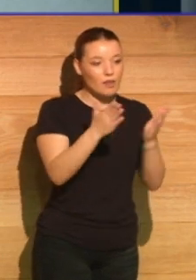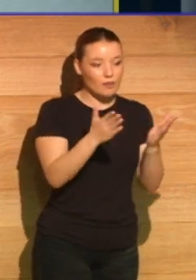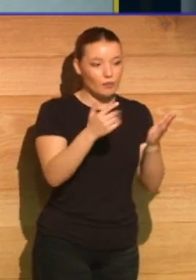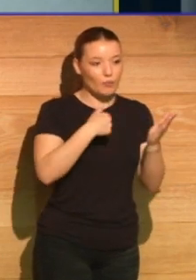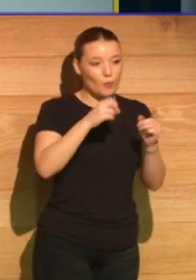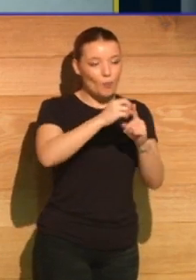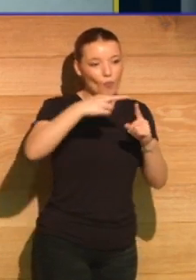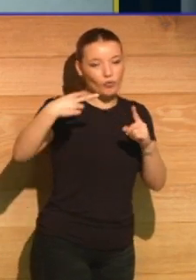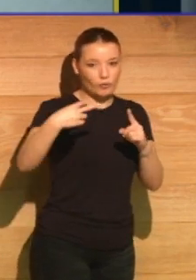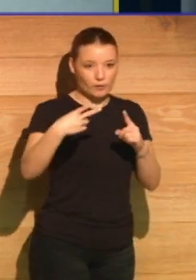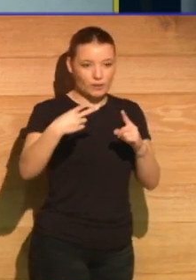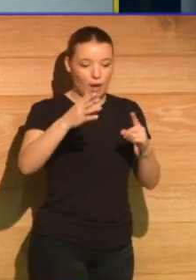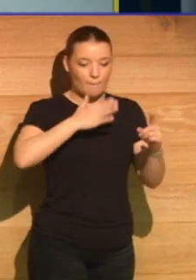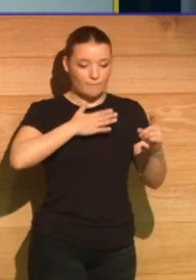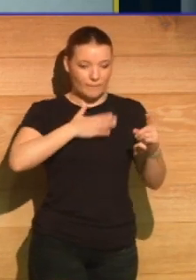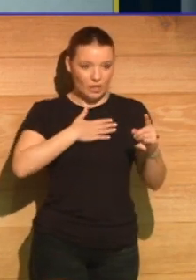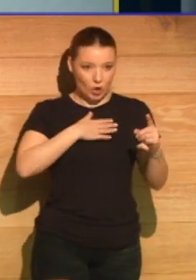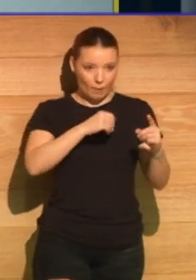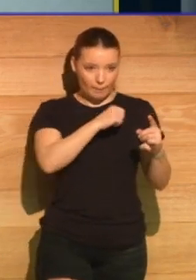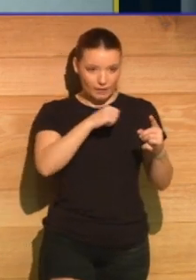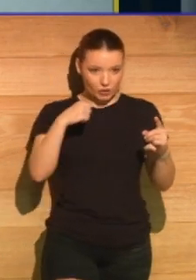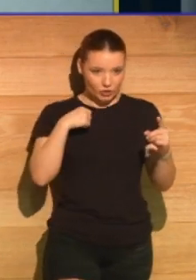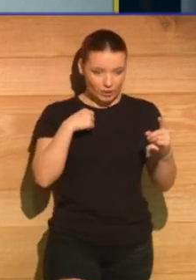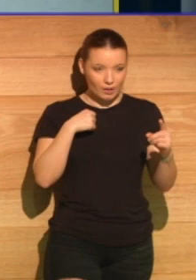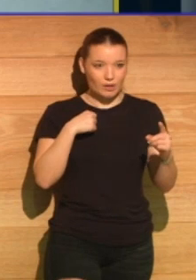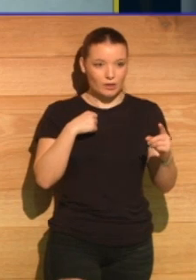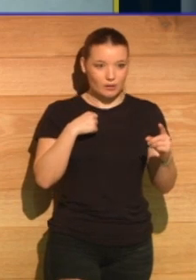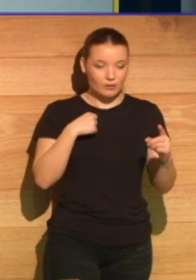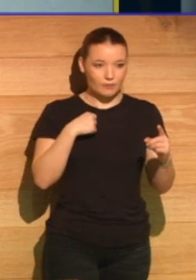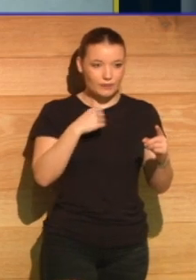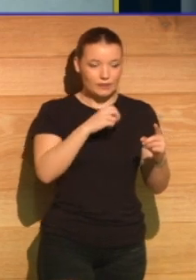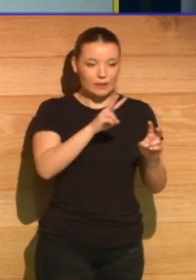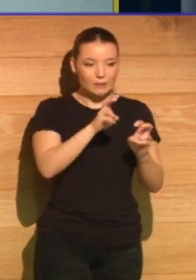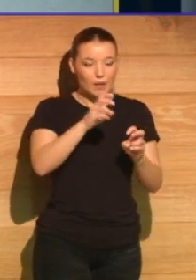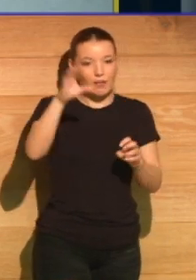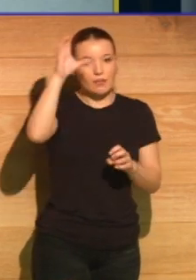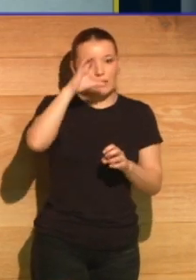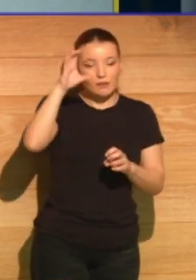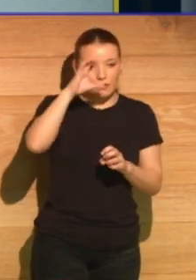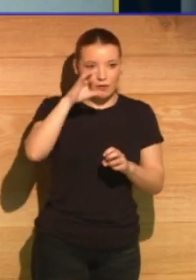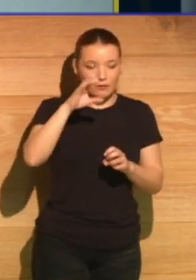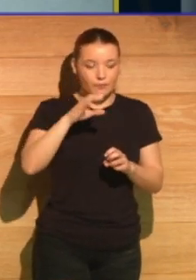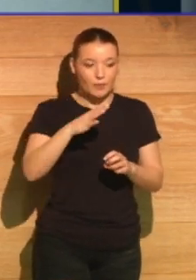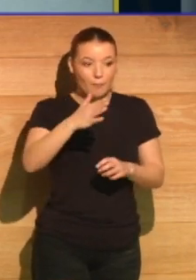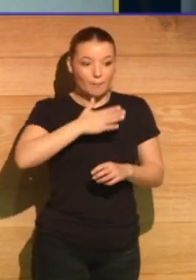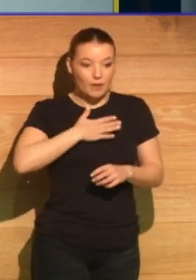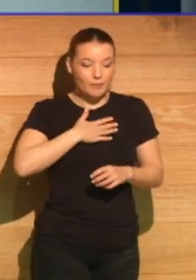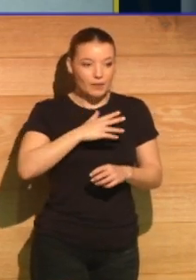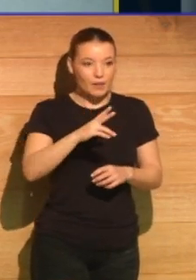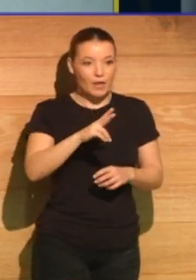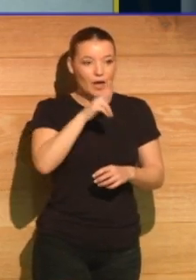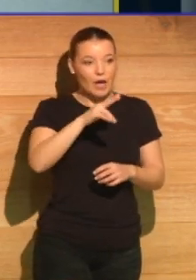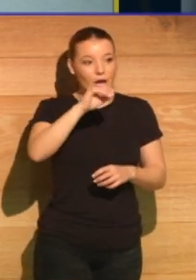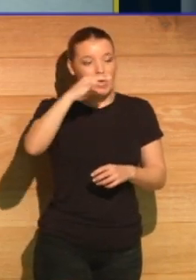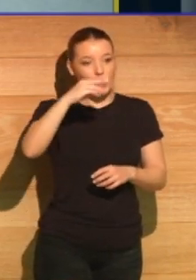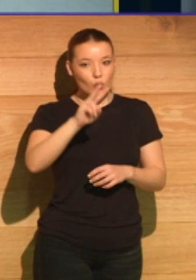vista mío, más desde una científica, que para mí cada haiku es